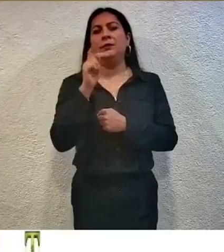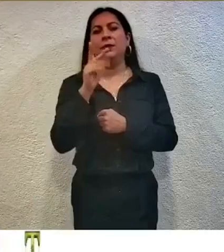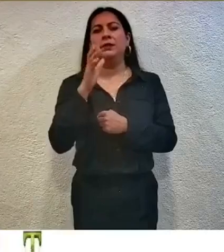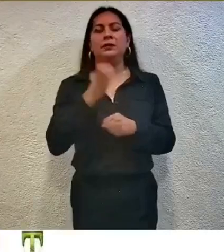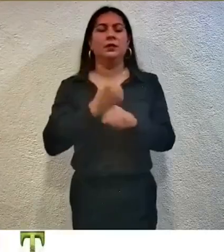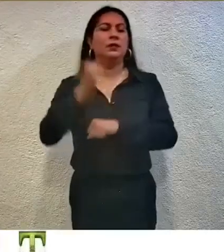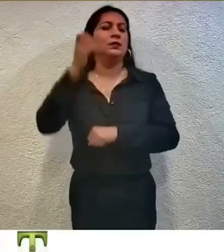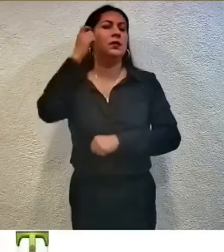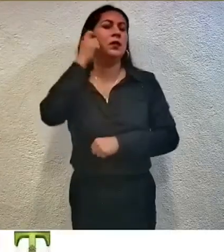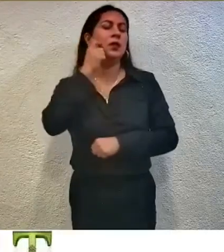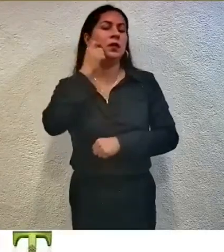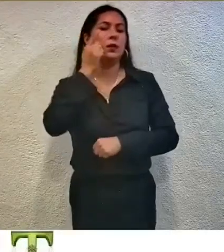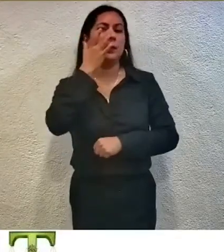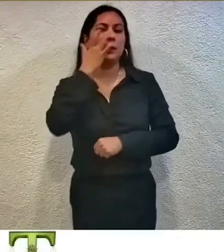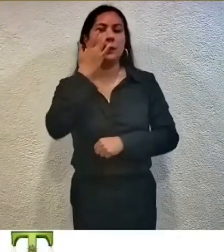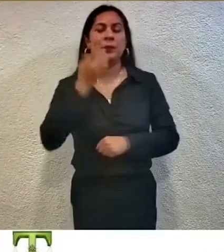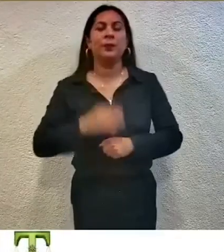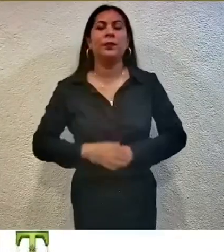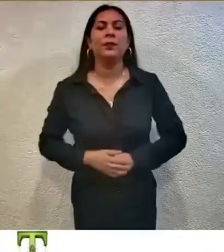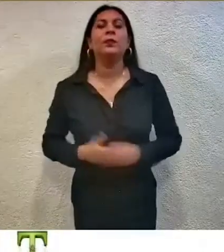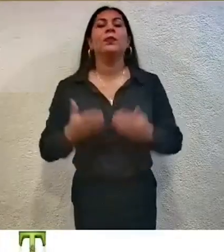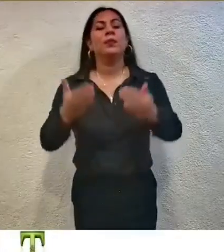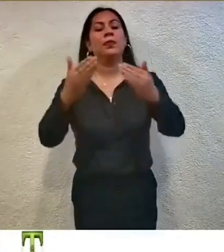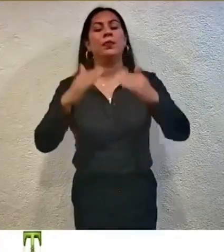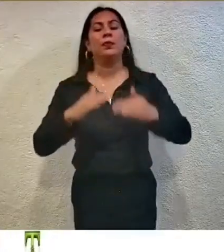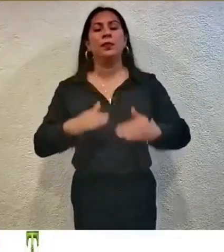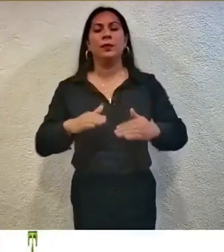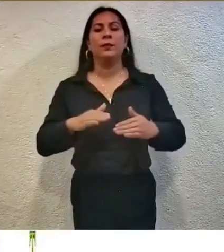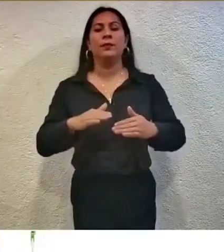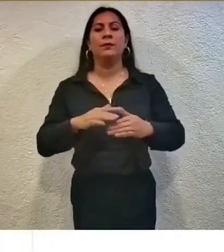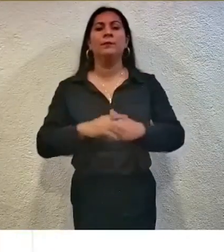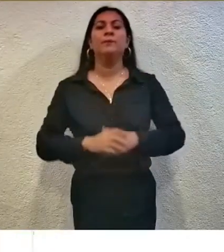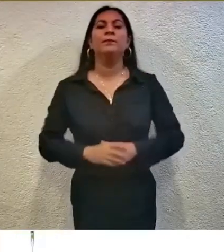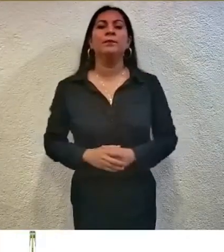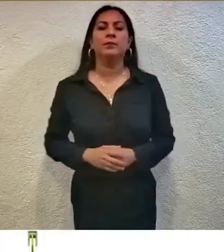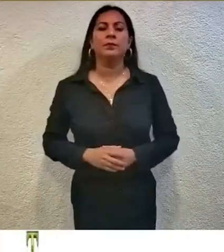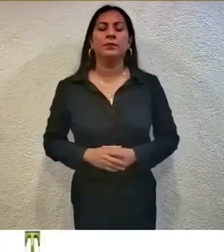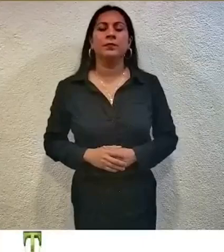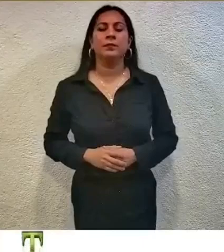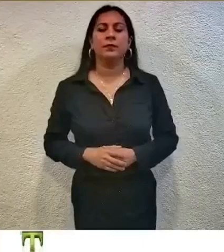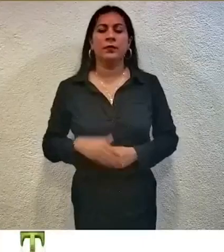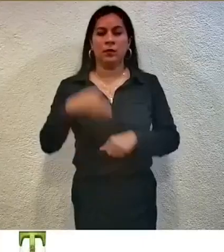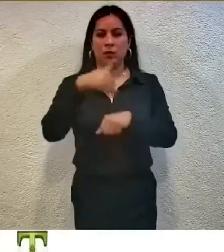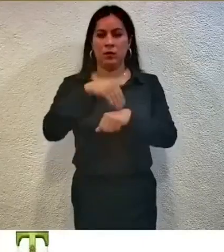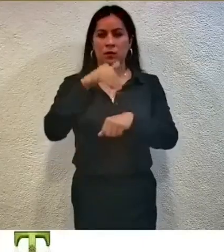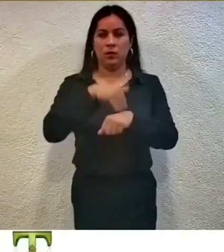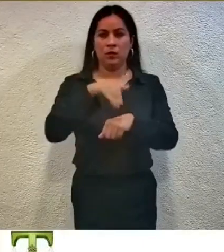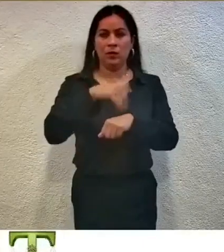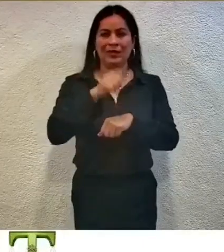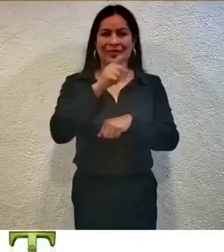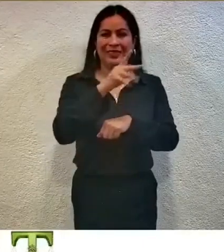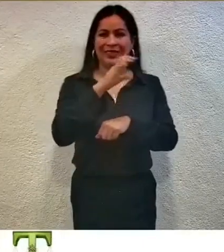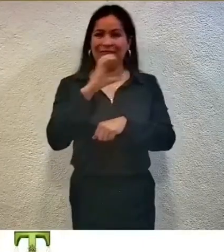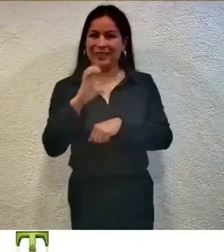Participación Ciudadana del Estado de Guerrero. El siguiente asunto listado es el identificado con la clave